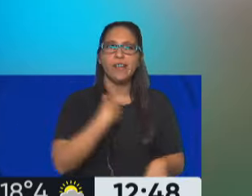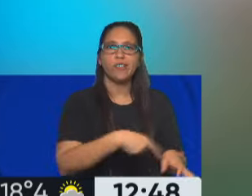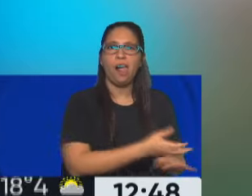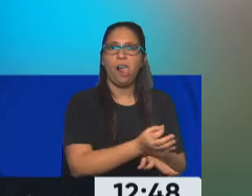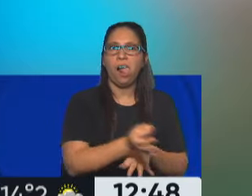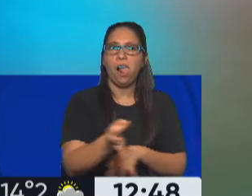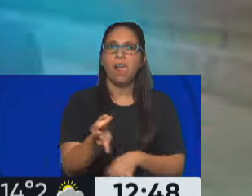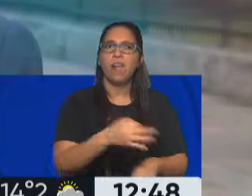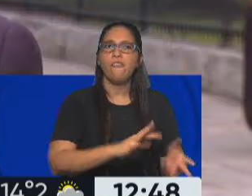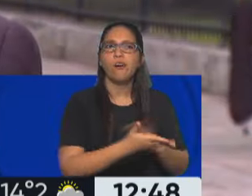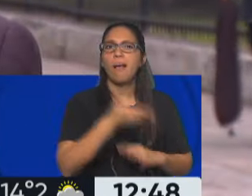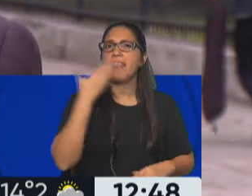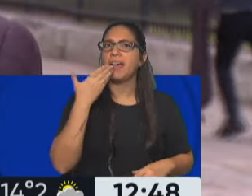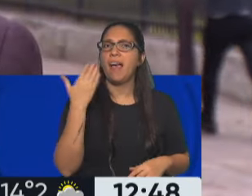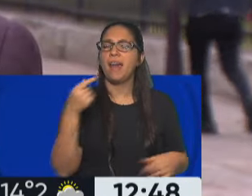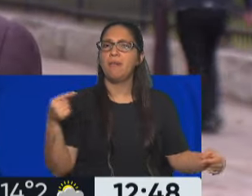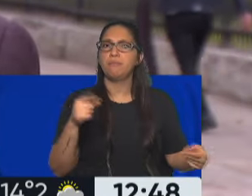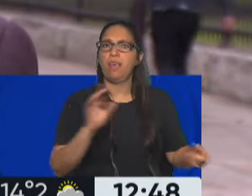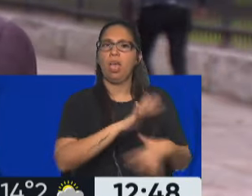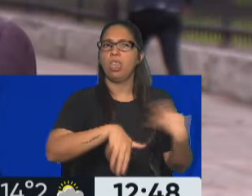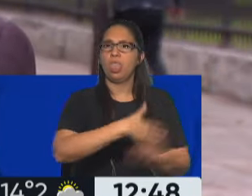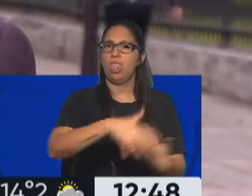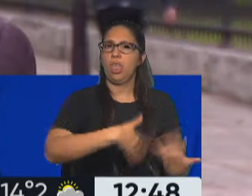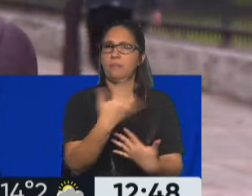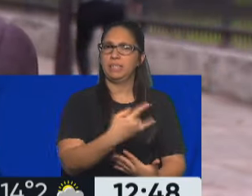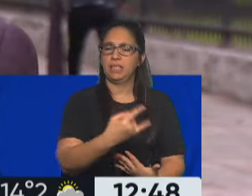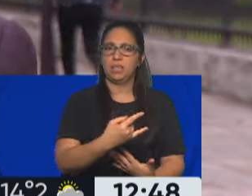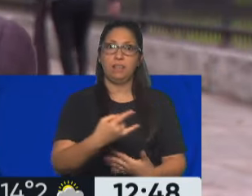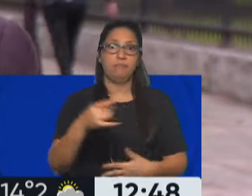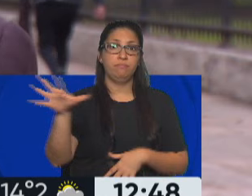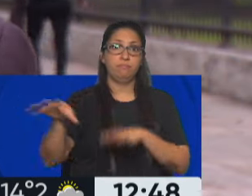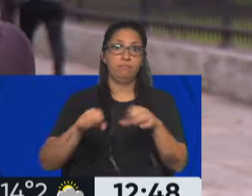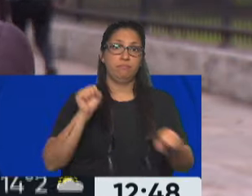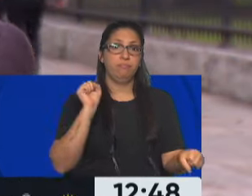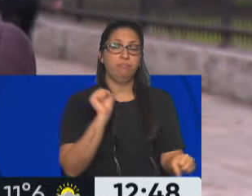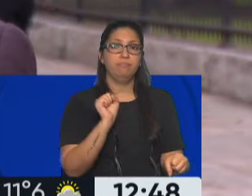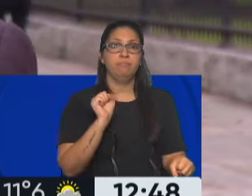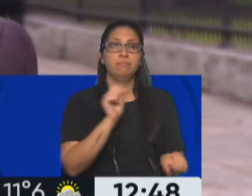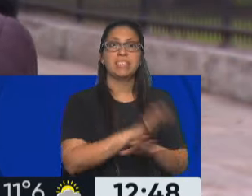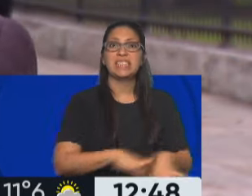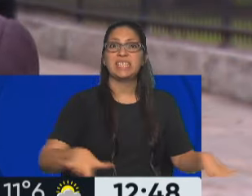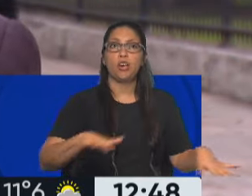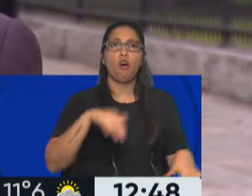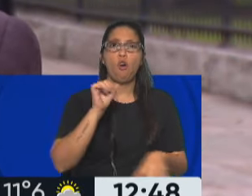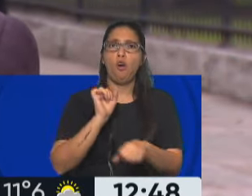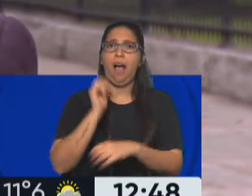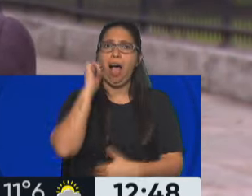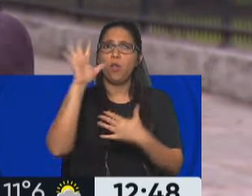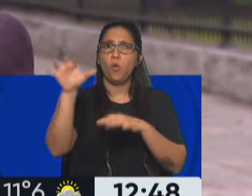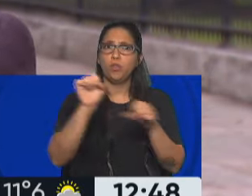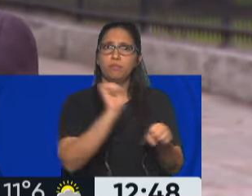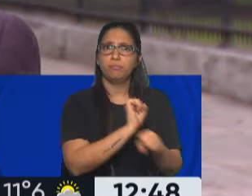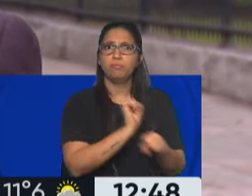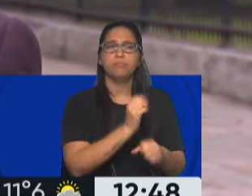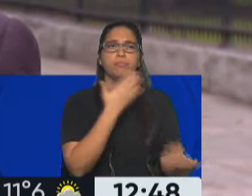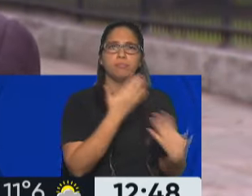se mantenía a varios de los Testigos claves del hecho incluso a varios menores de edad alojados